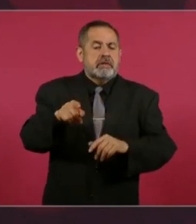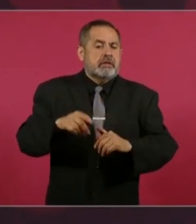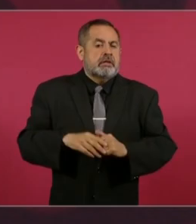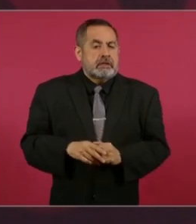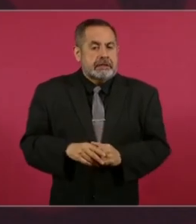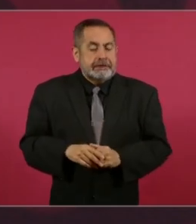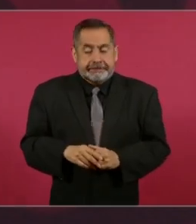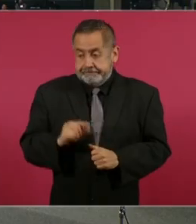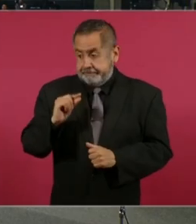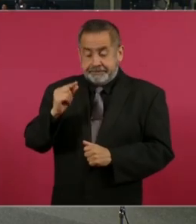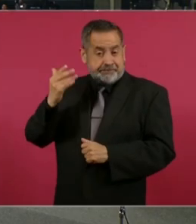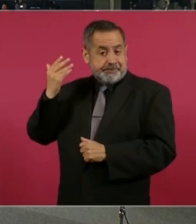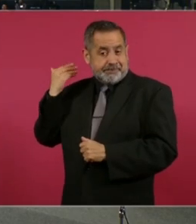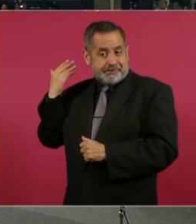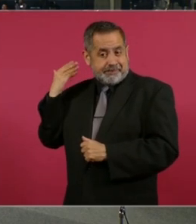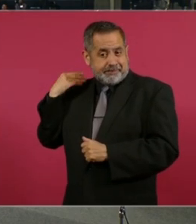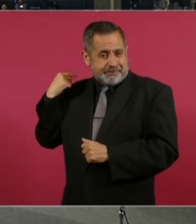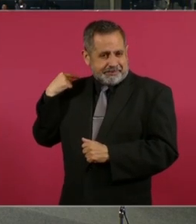En los últimos tiempos,